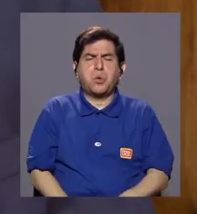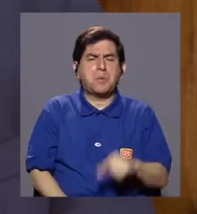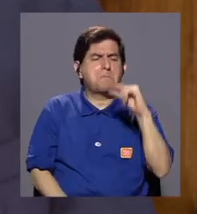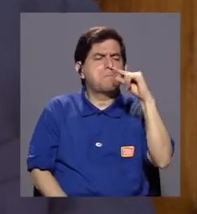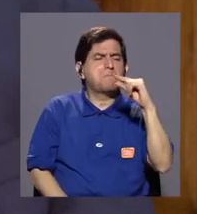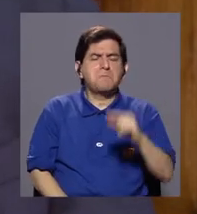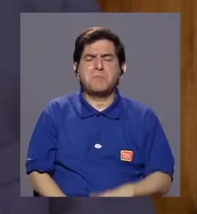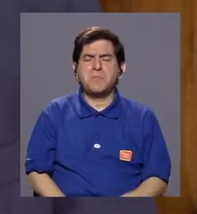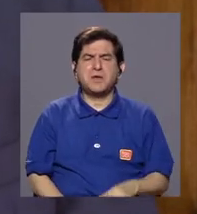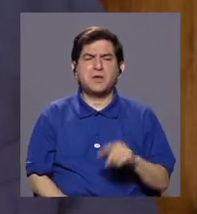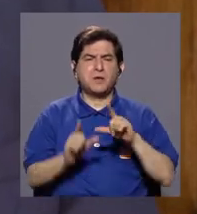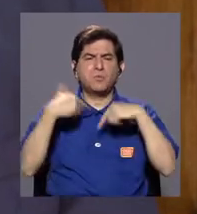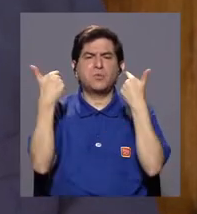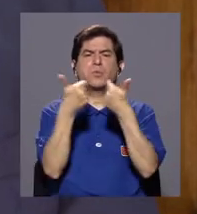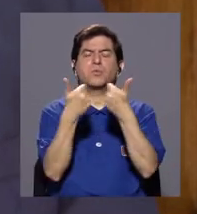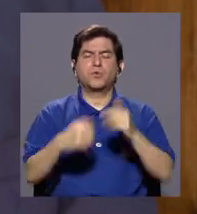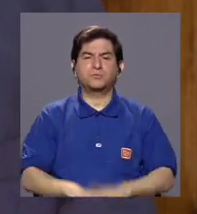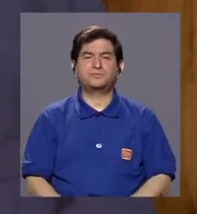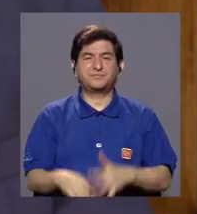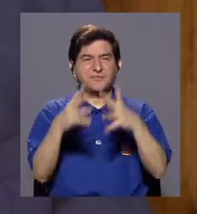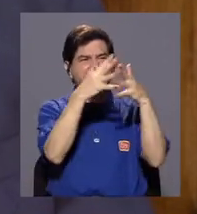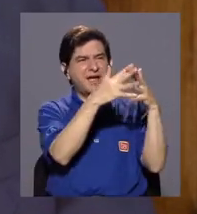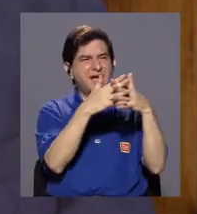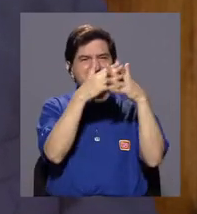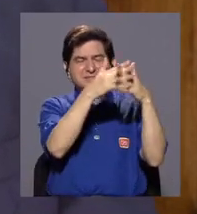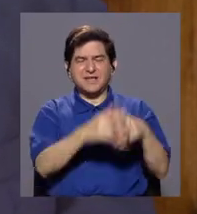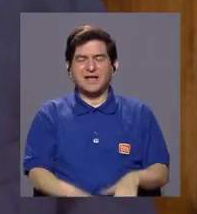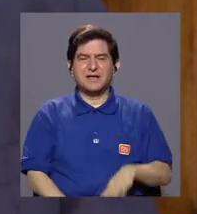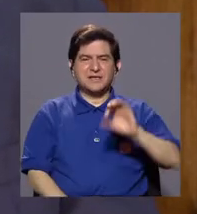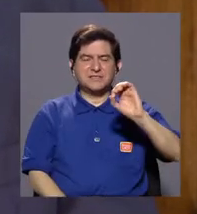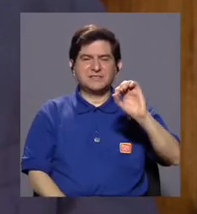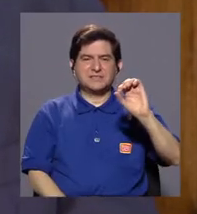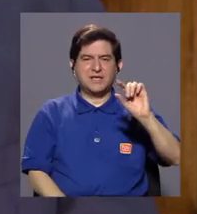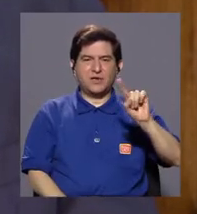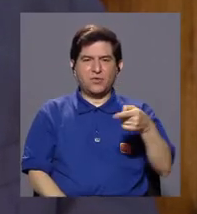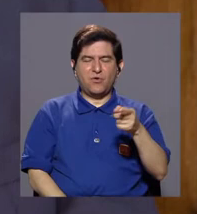mínima expresión. Estados Unidos dedica el